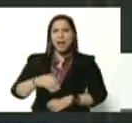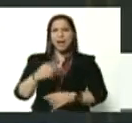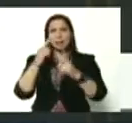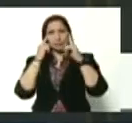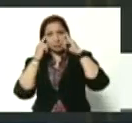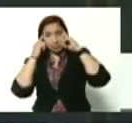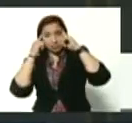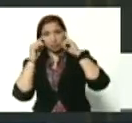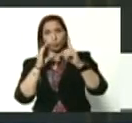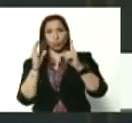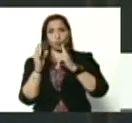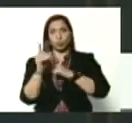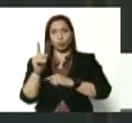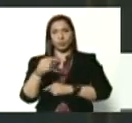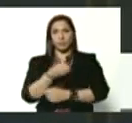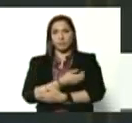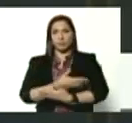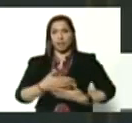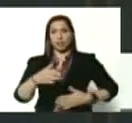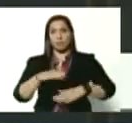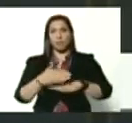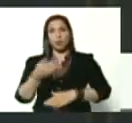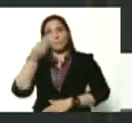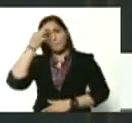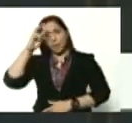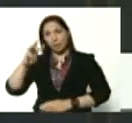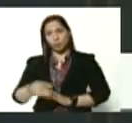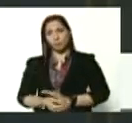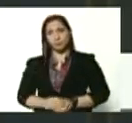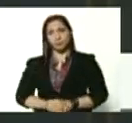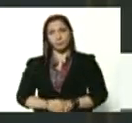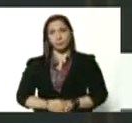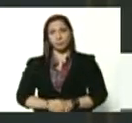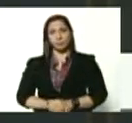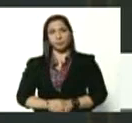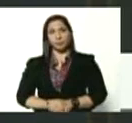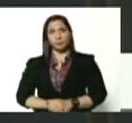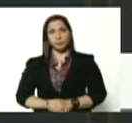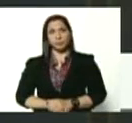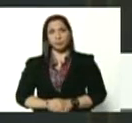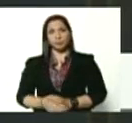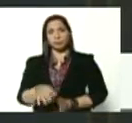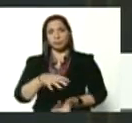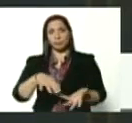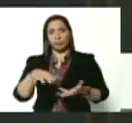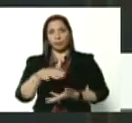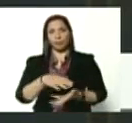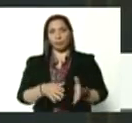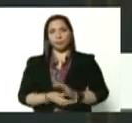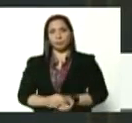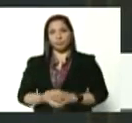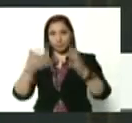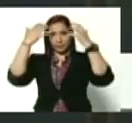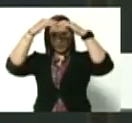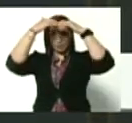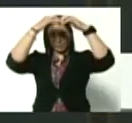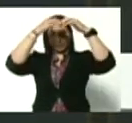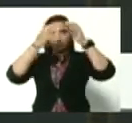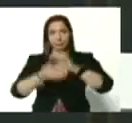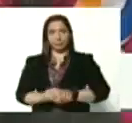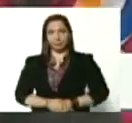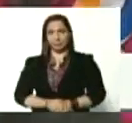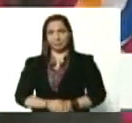cultura y en sangre porque en mexico el lavado de cerebro contra el indígena y contra la unidad bolivariana ha sido terrible